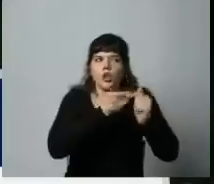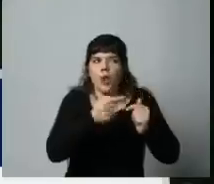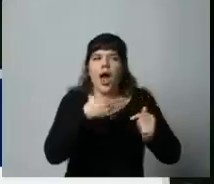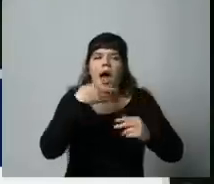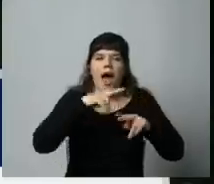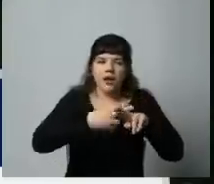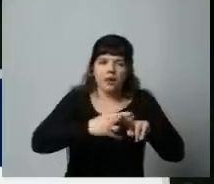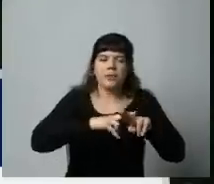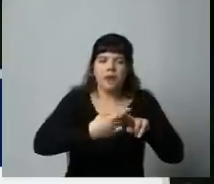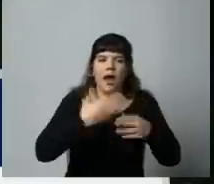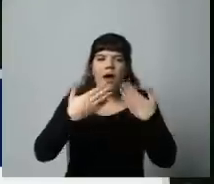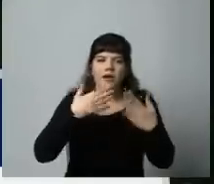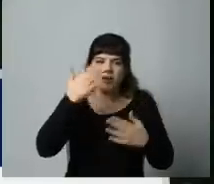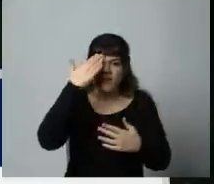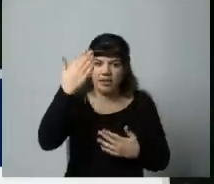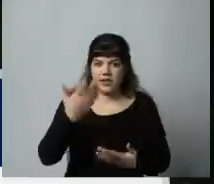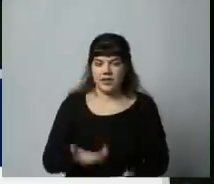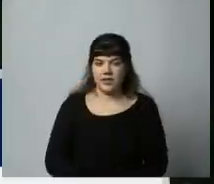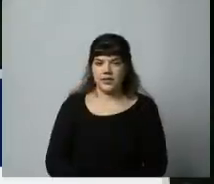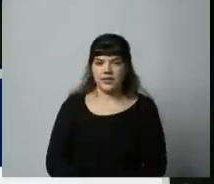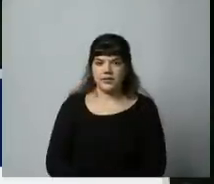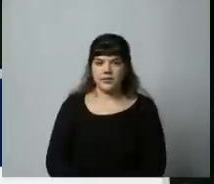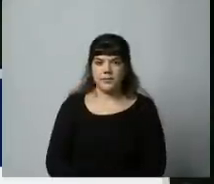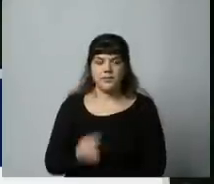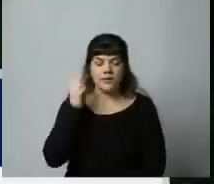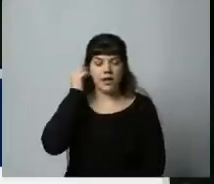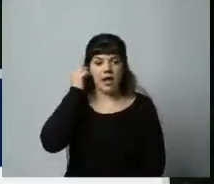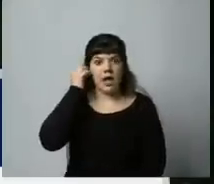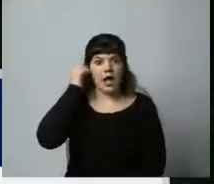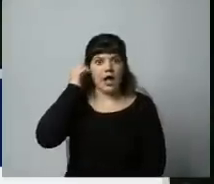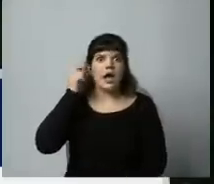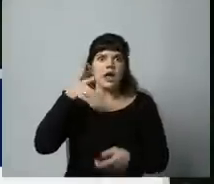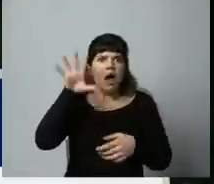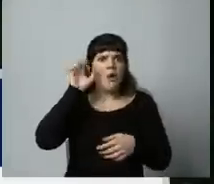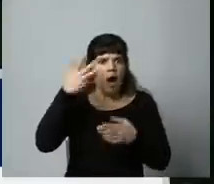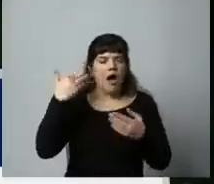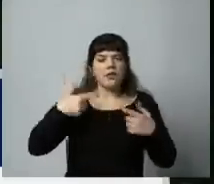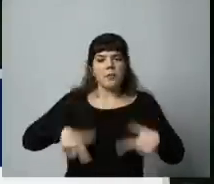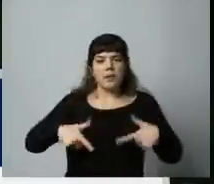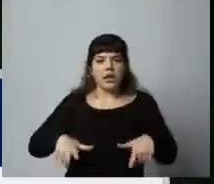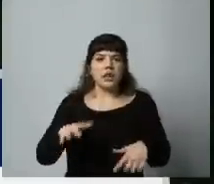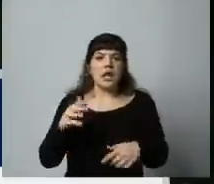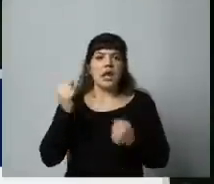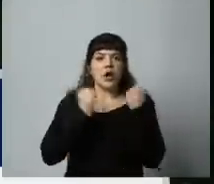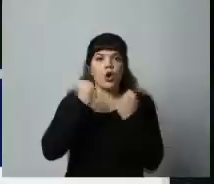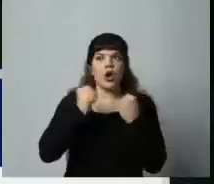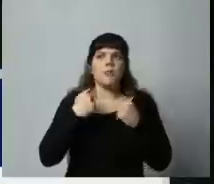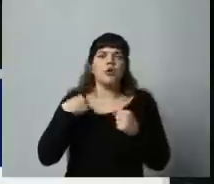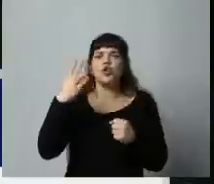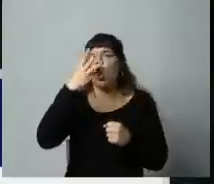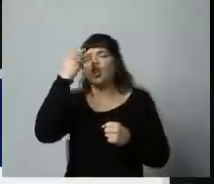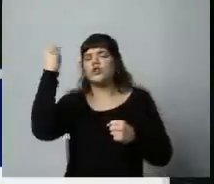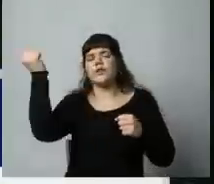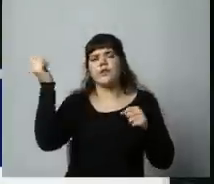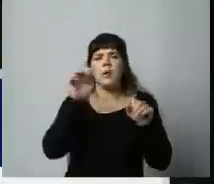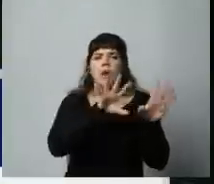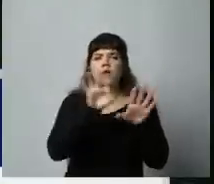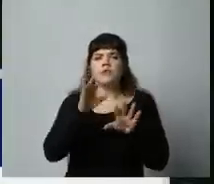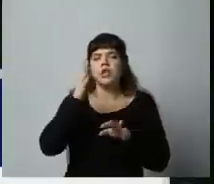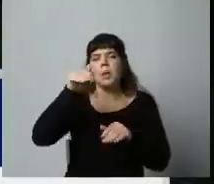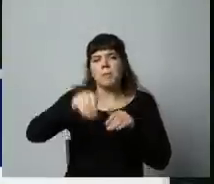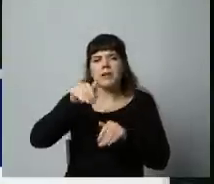Recuerden que a su cena a rever dijo en su momento nos olvidamos de los 900 millones de